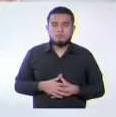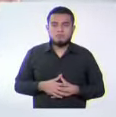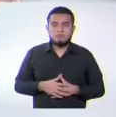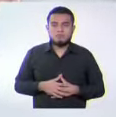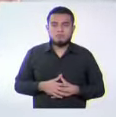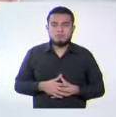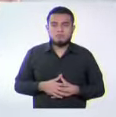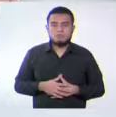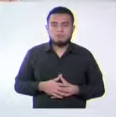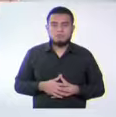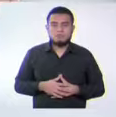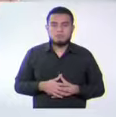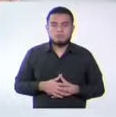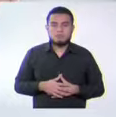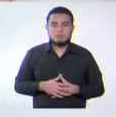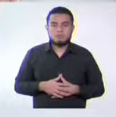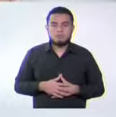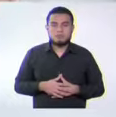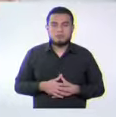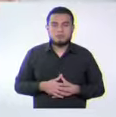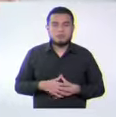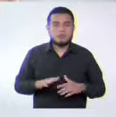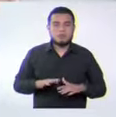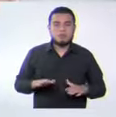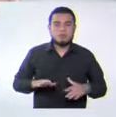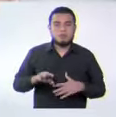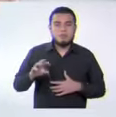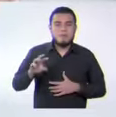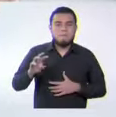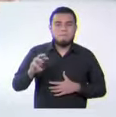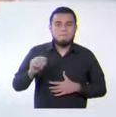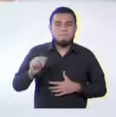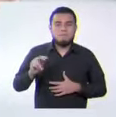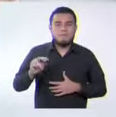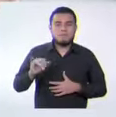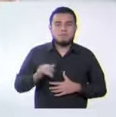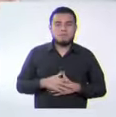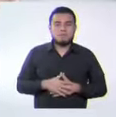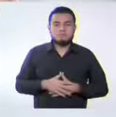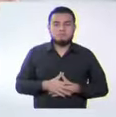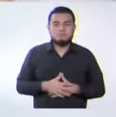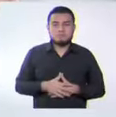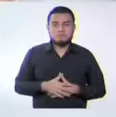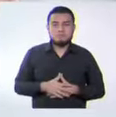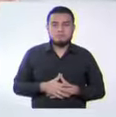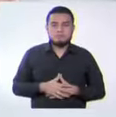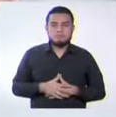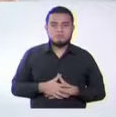La dejaré aquí a un lado. Y por último utilizaré el maní.